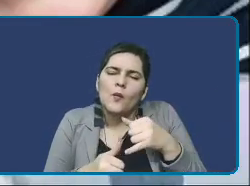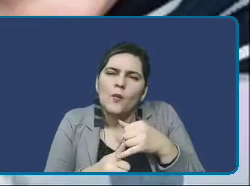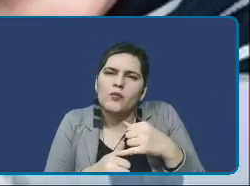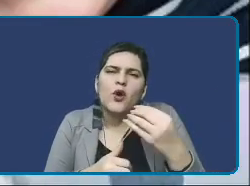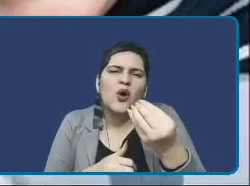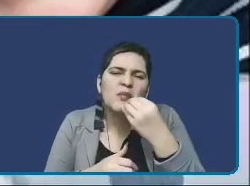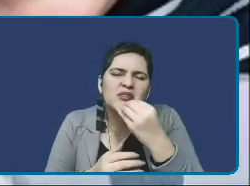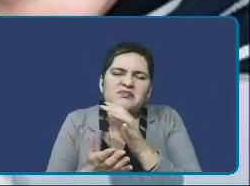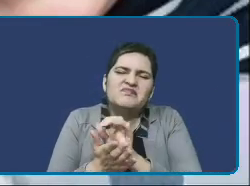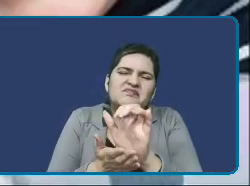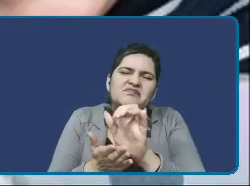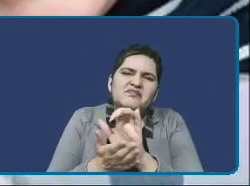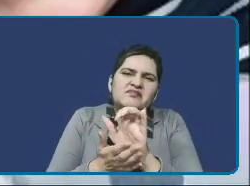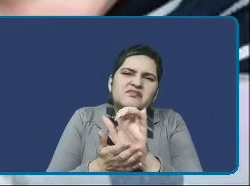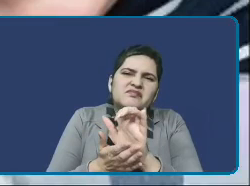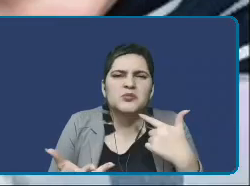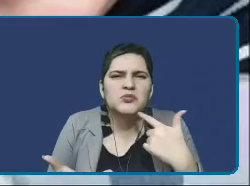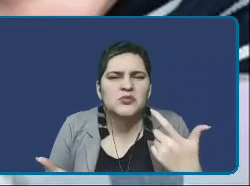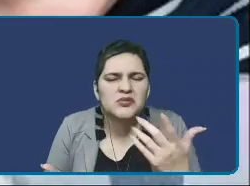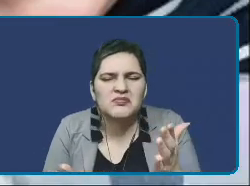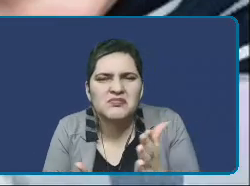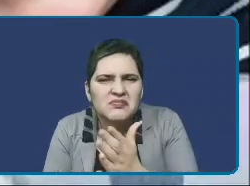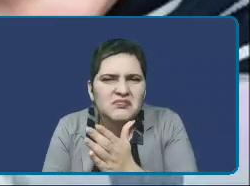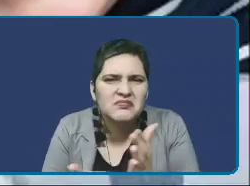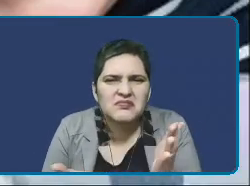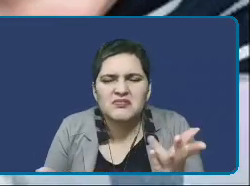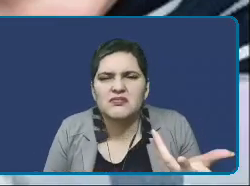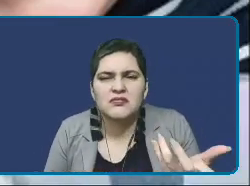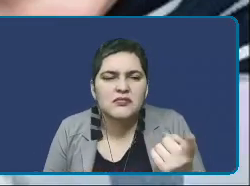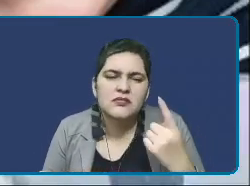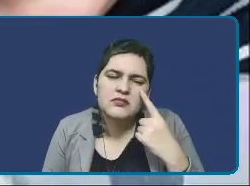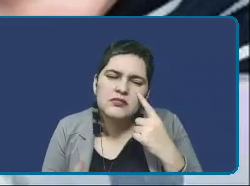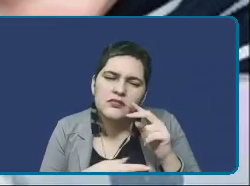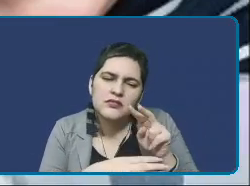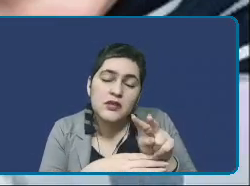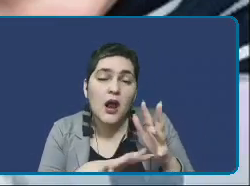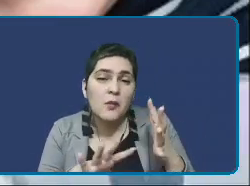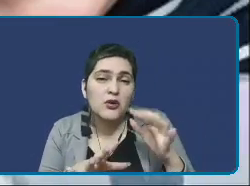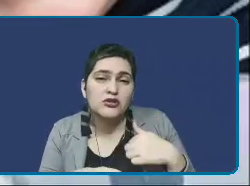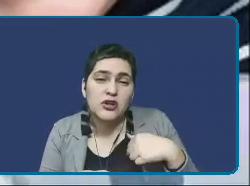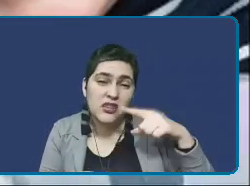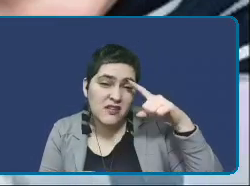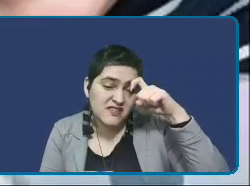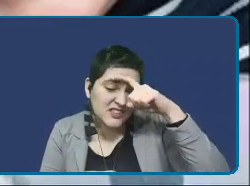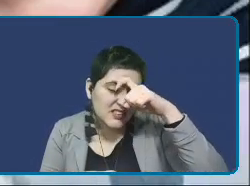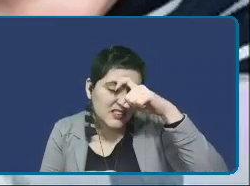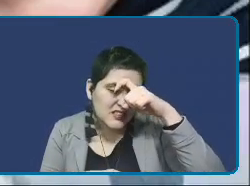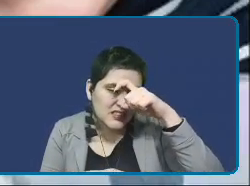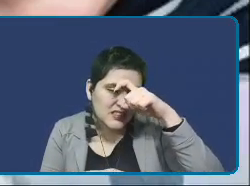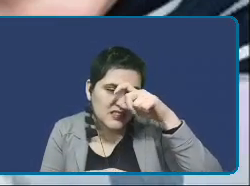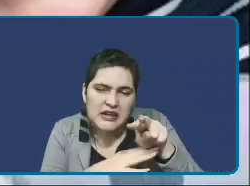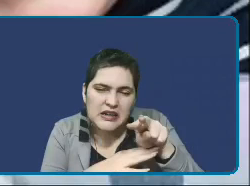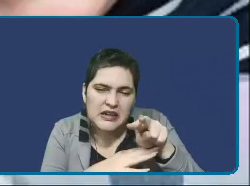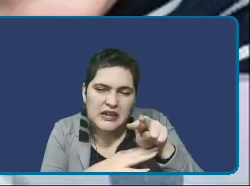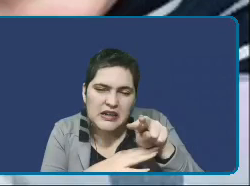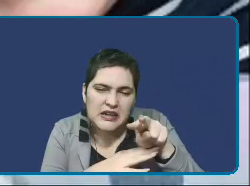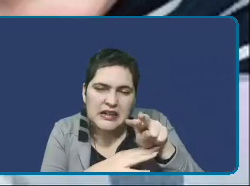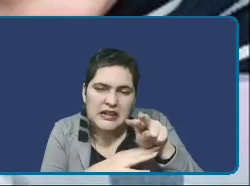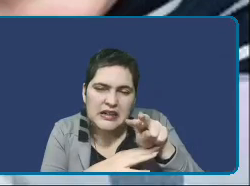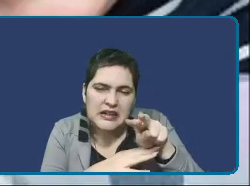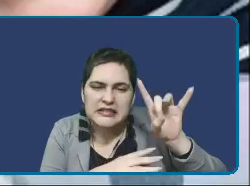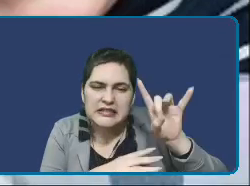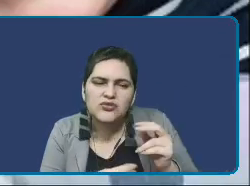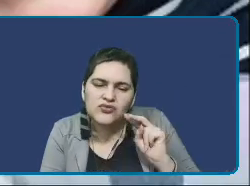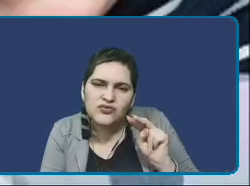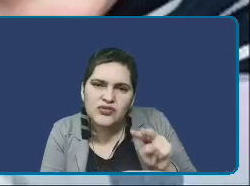nutrientes. Entonces, porque a mí me va a costar a lo mejor saber exactamente qué es lo que le pasa, porque la manera